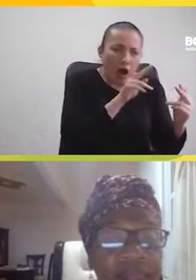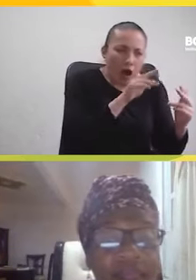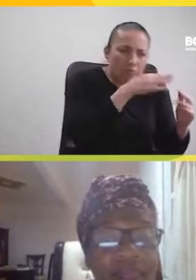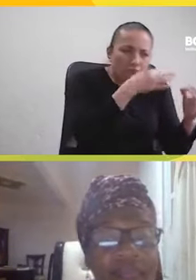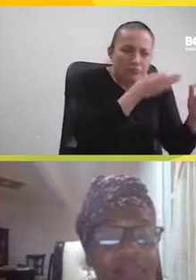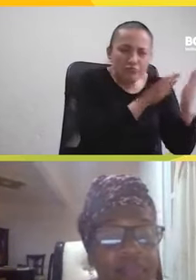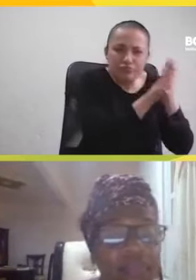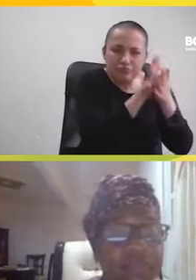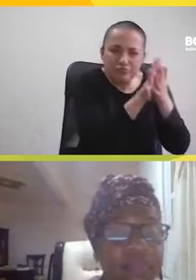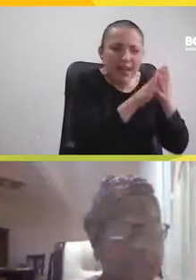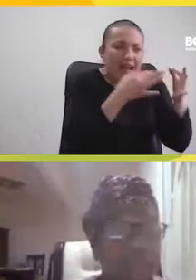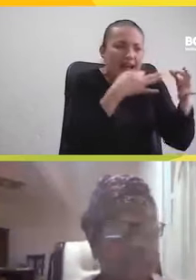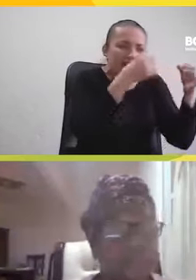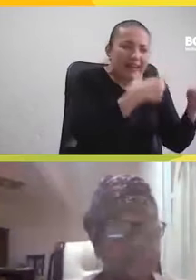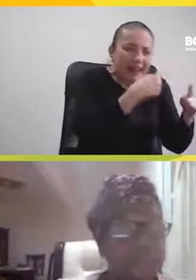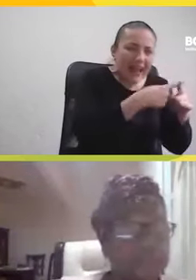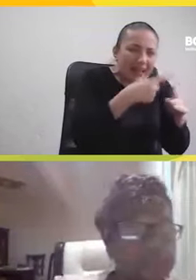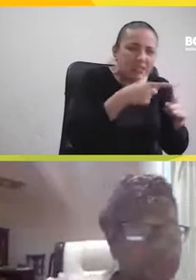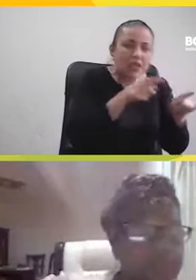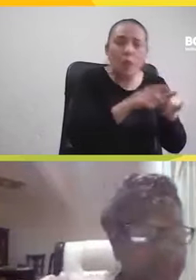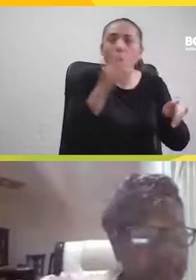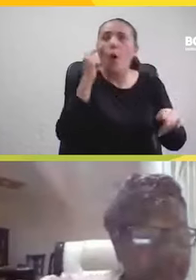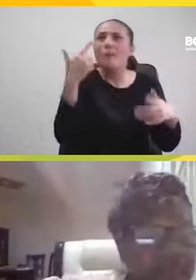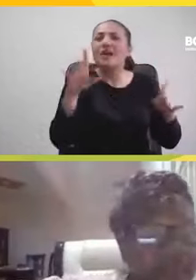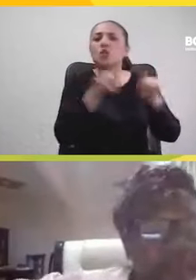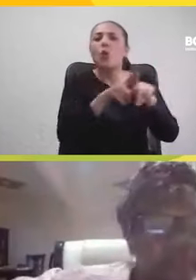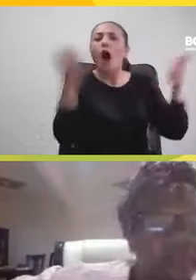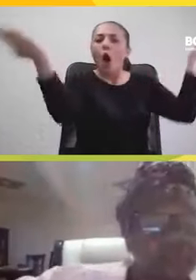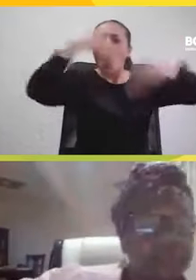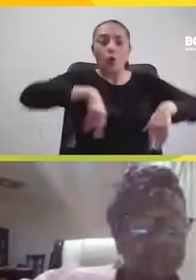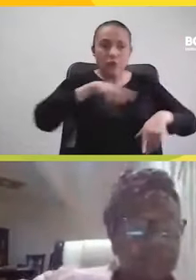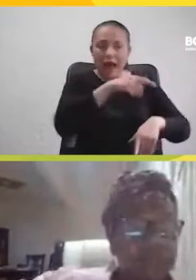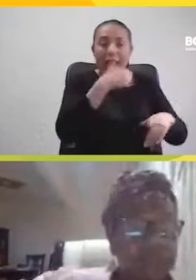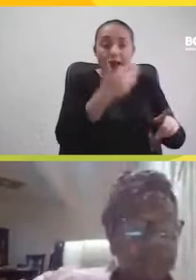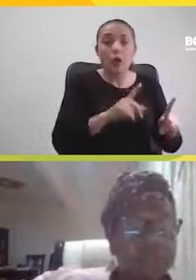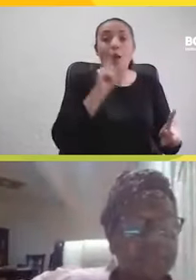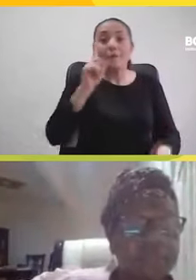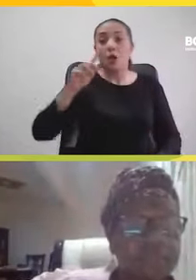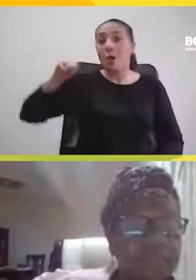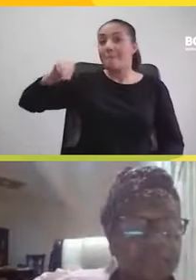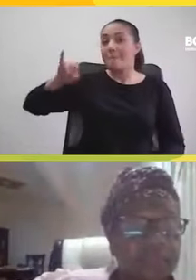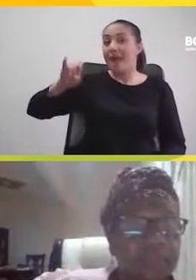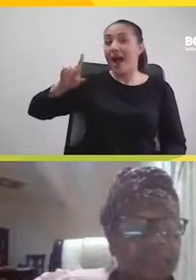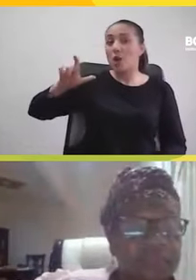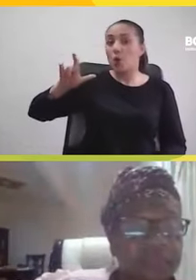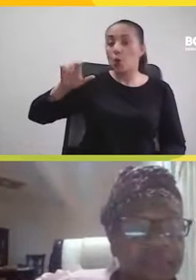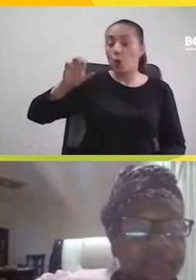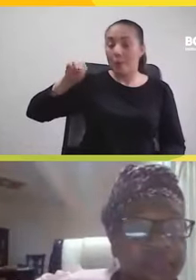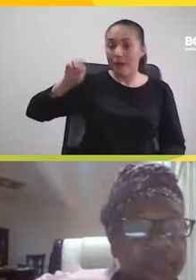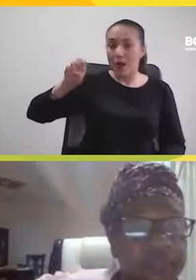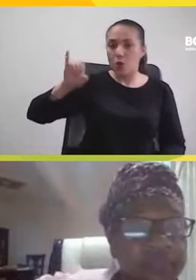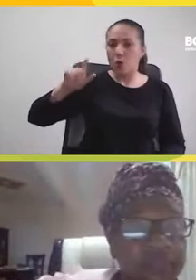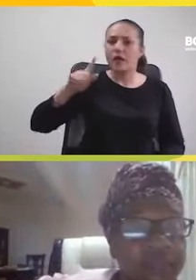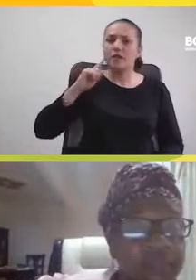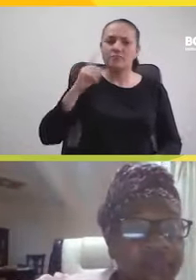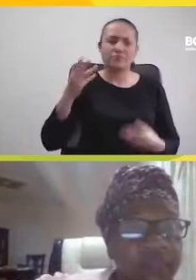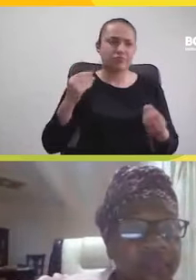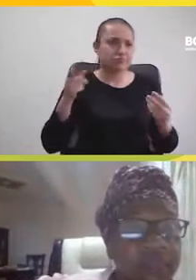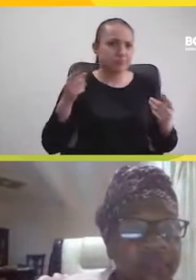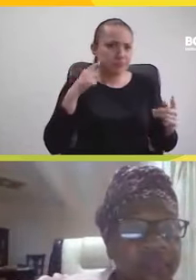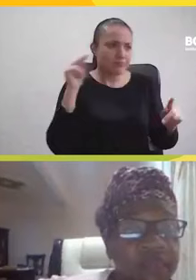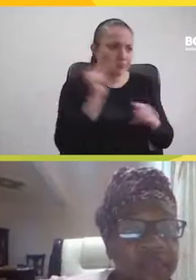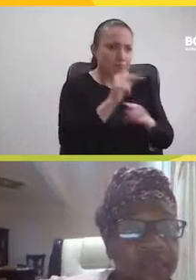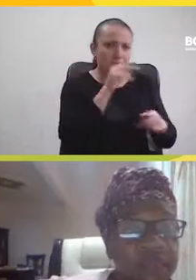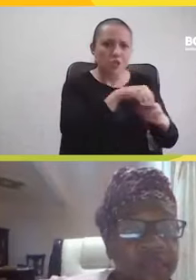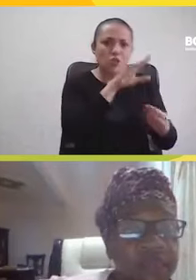que se nos antojan ocultas. Yo creo que Manuel bebió demasiado de lo que fue el Palenque de San Basilio.